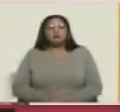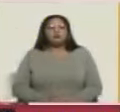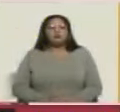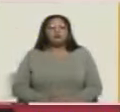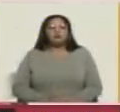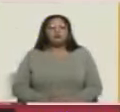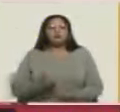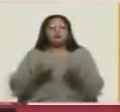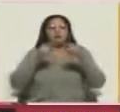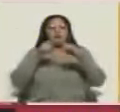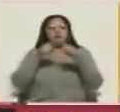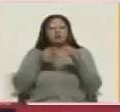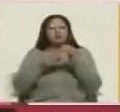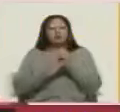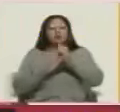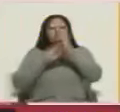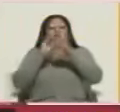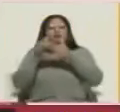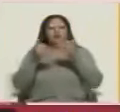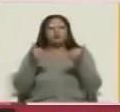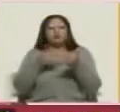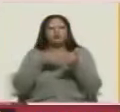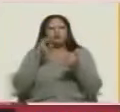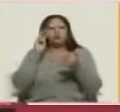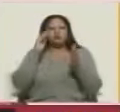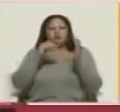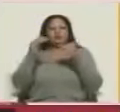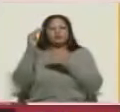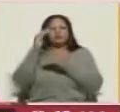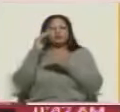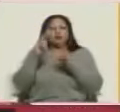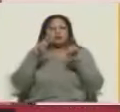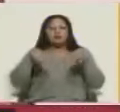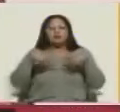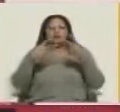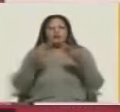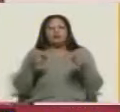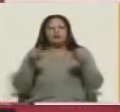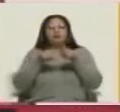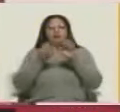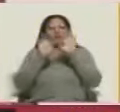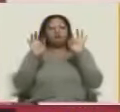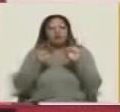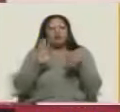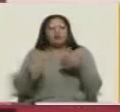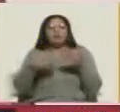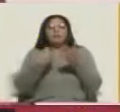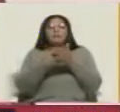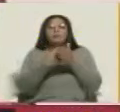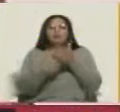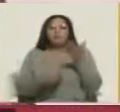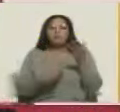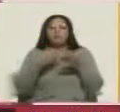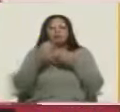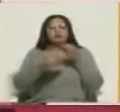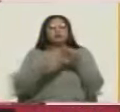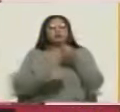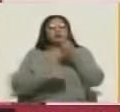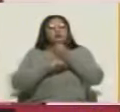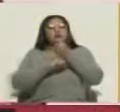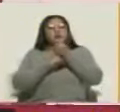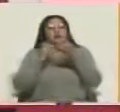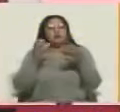dirección del partido, de máxima dirección, ratificar la propuesta hecha por las bases del